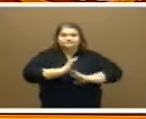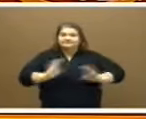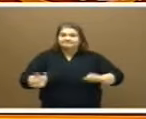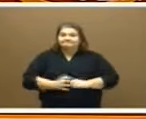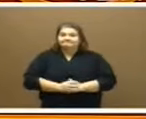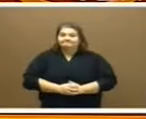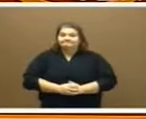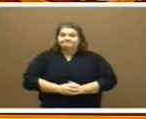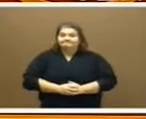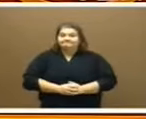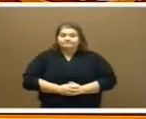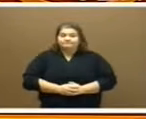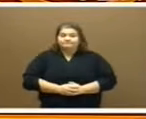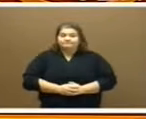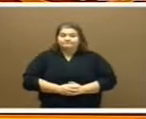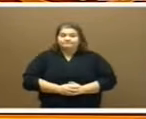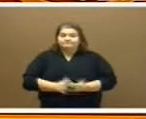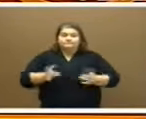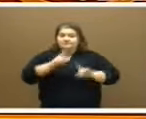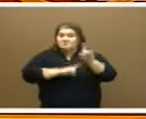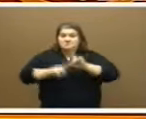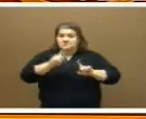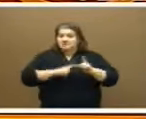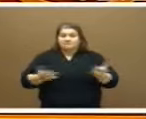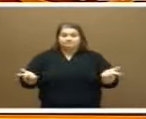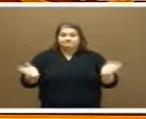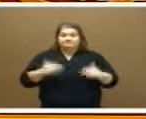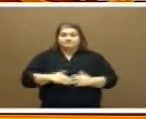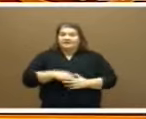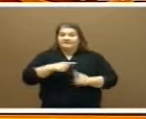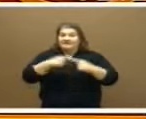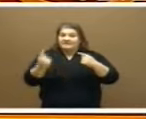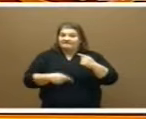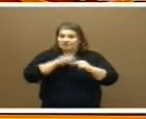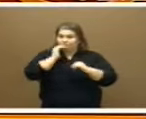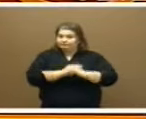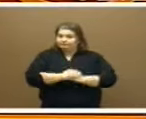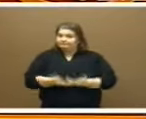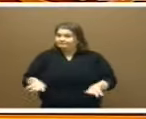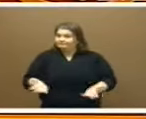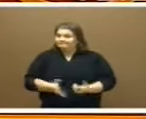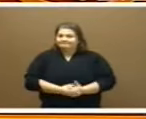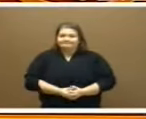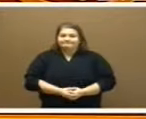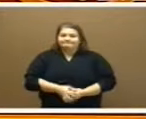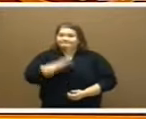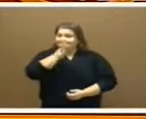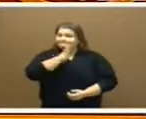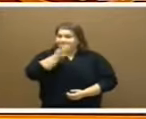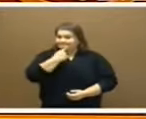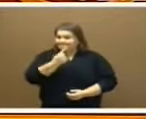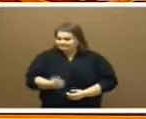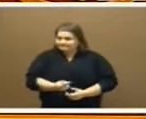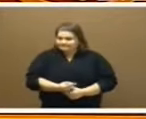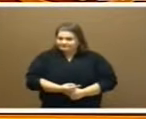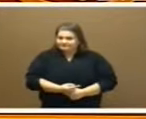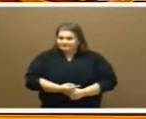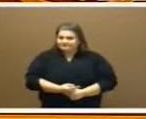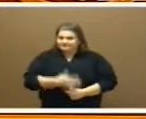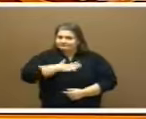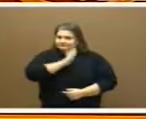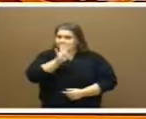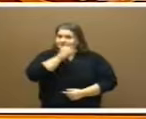sueldo. Y se acabó el problema del déficit. Por eso digo que, hombre, nos